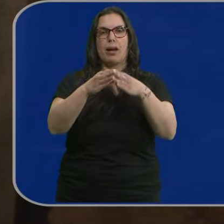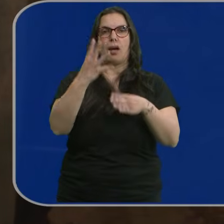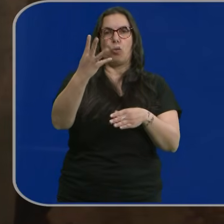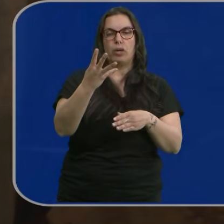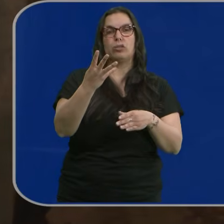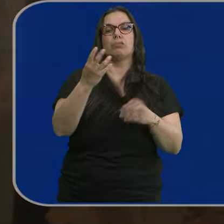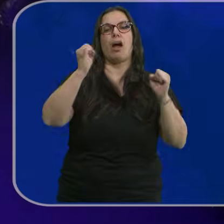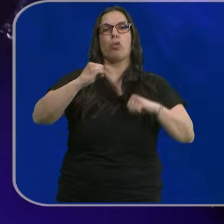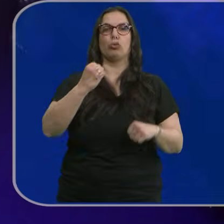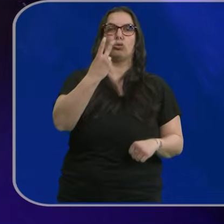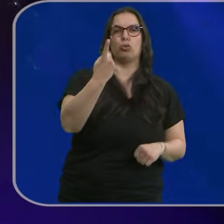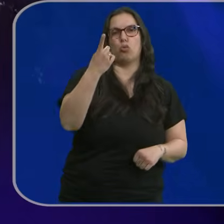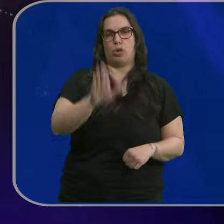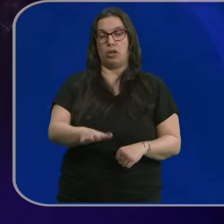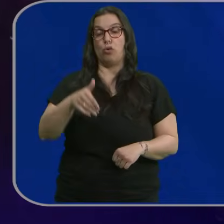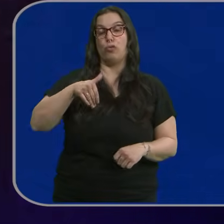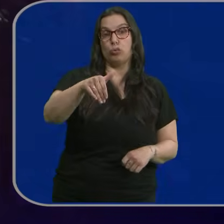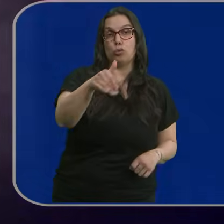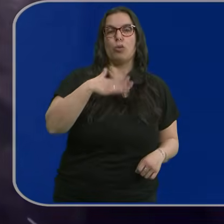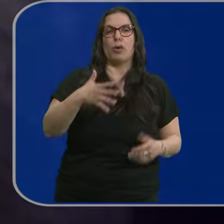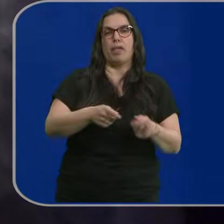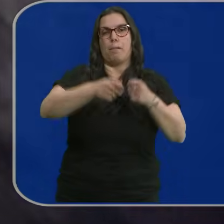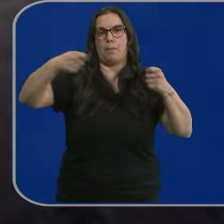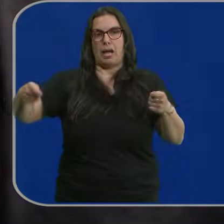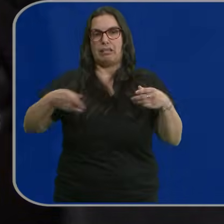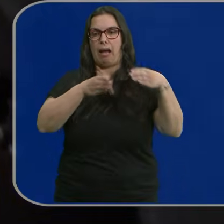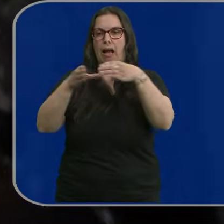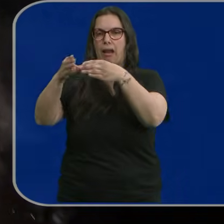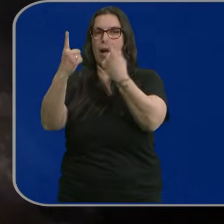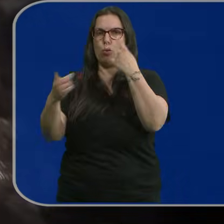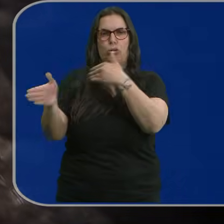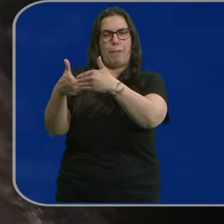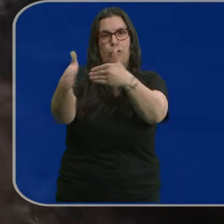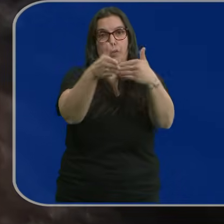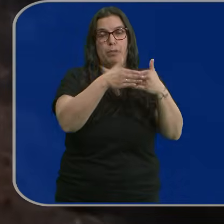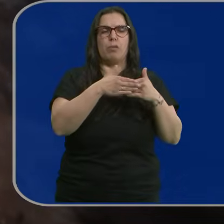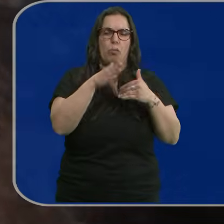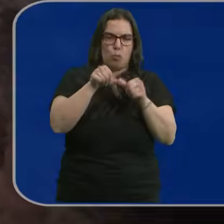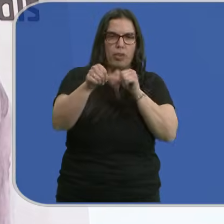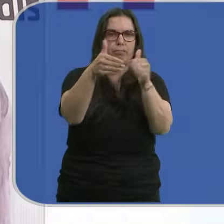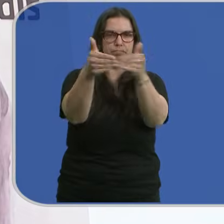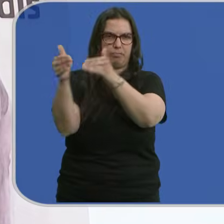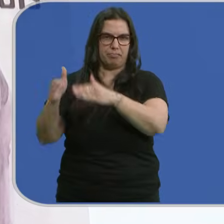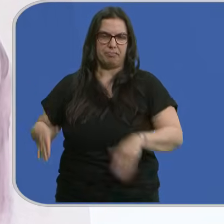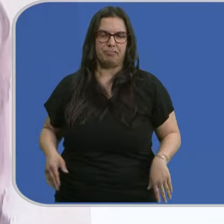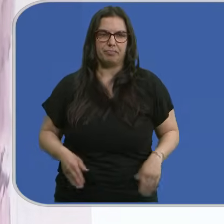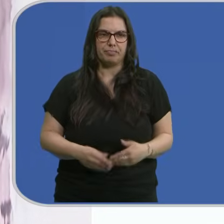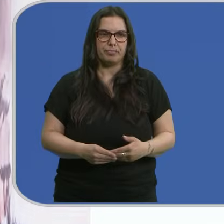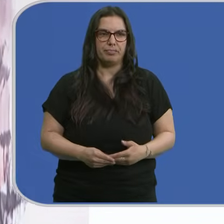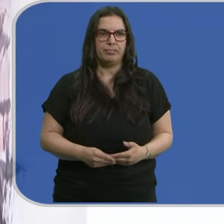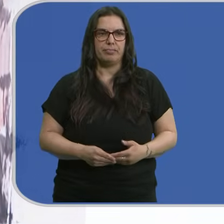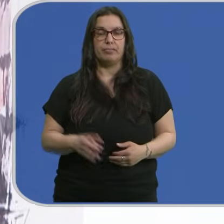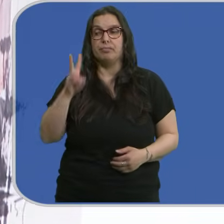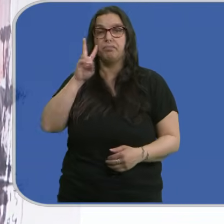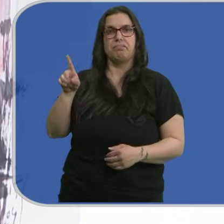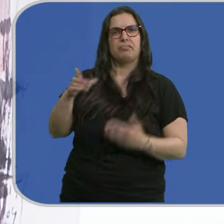2 adultos y un niño. Y en el futuro podría ampliarse por galerías que aún permanecen tapadas. No se pierdan